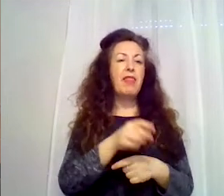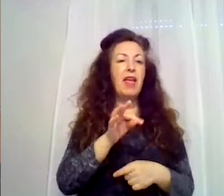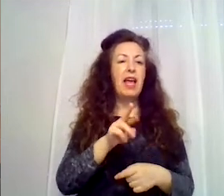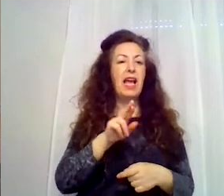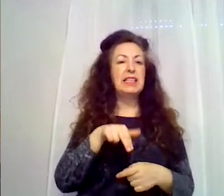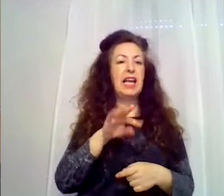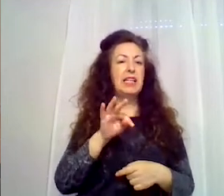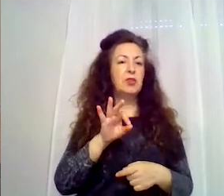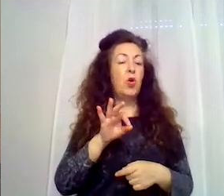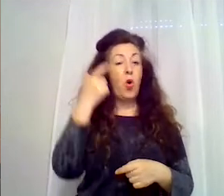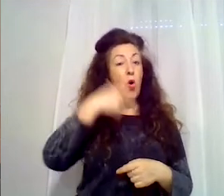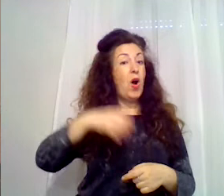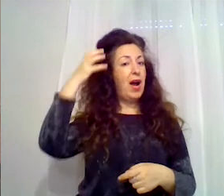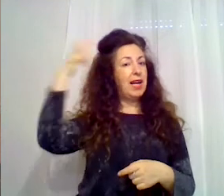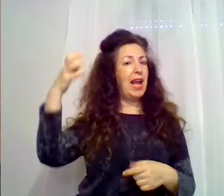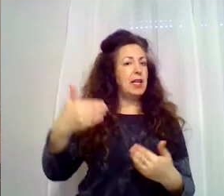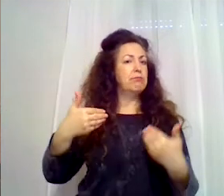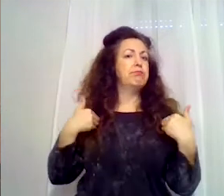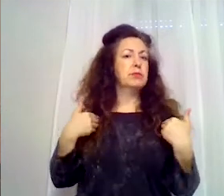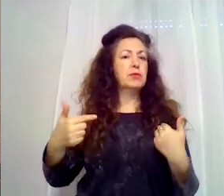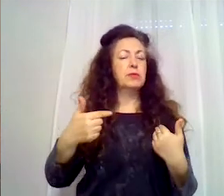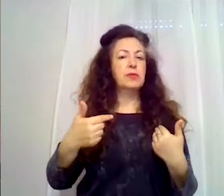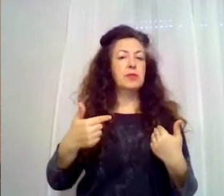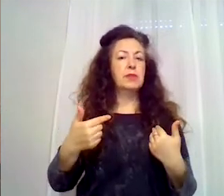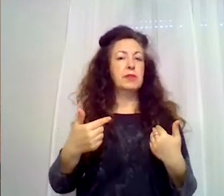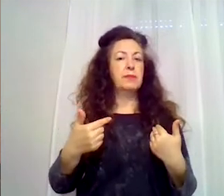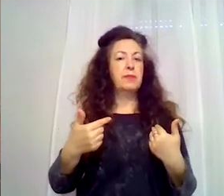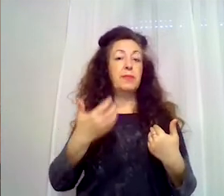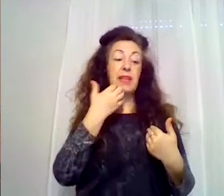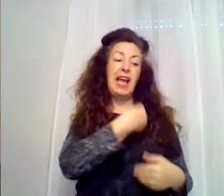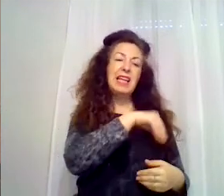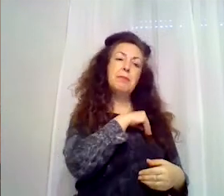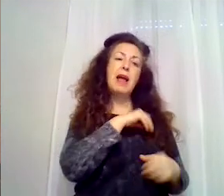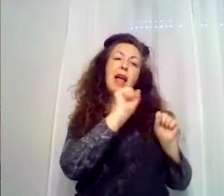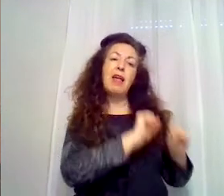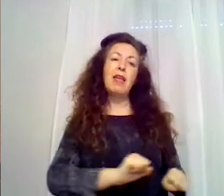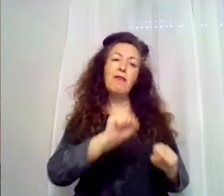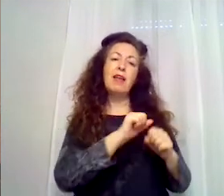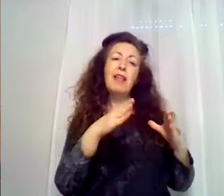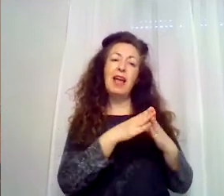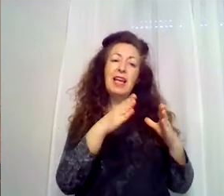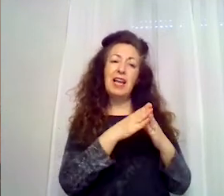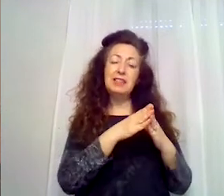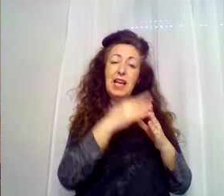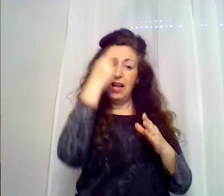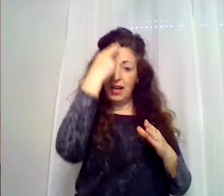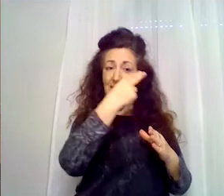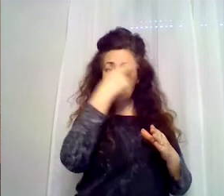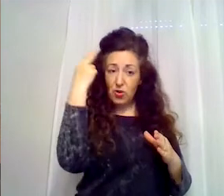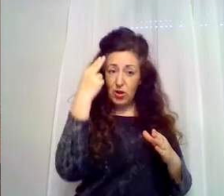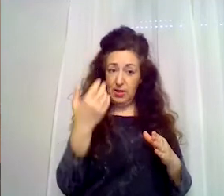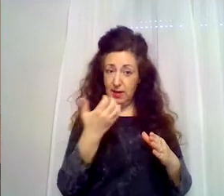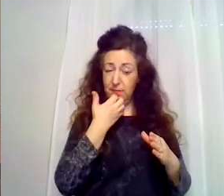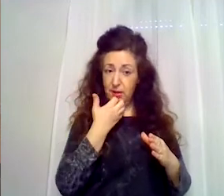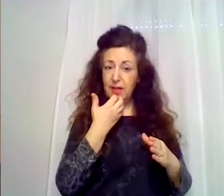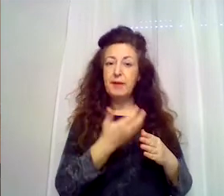Tudor, que la sigue. Esta mujer, claro, tiene que defender el protestantismo, mejor dicho, tiene